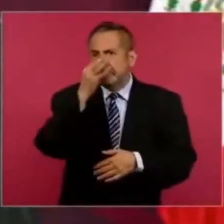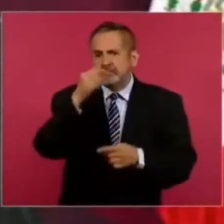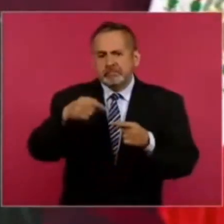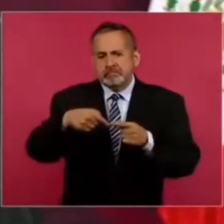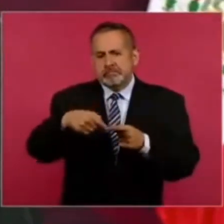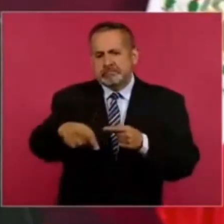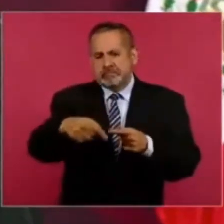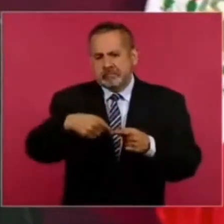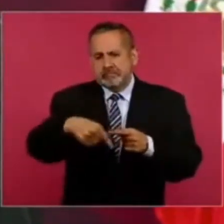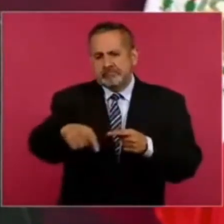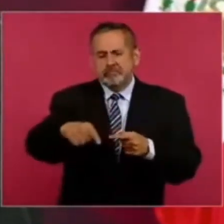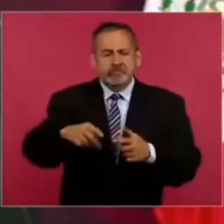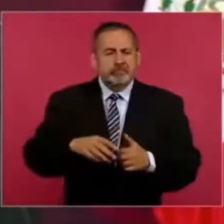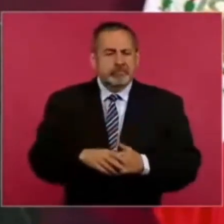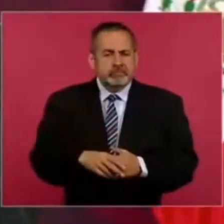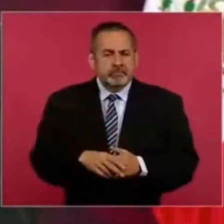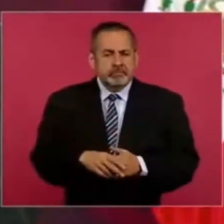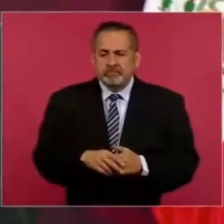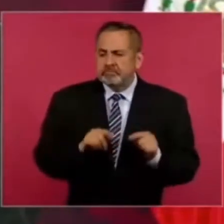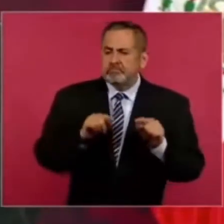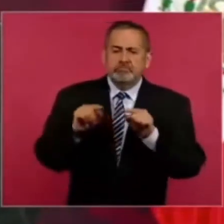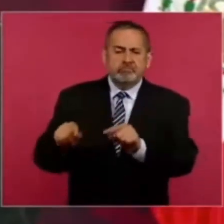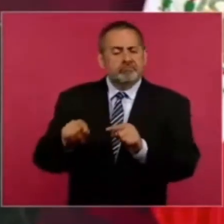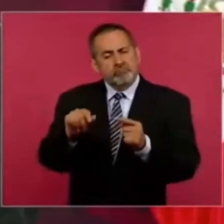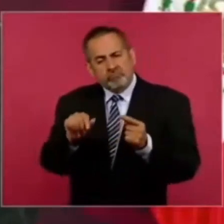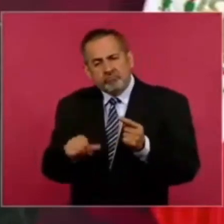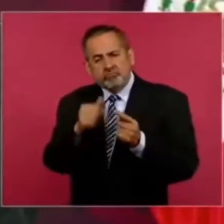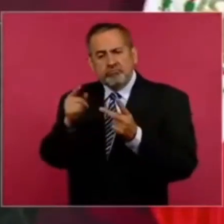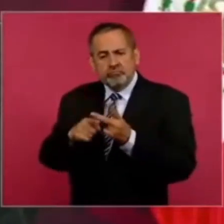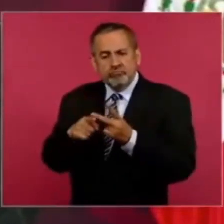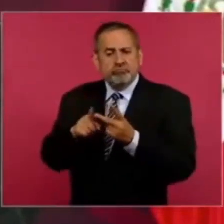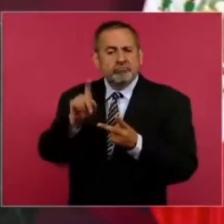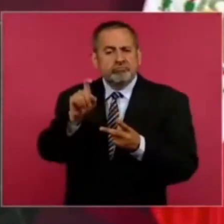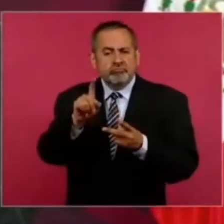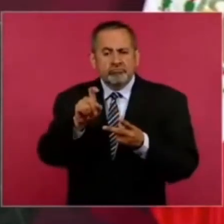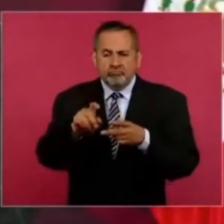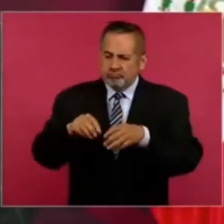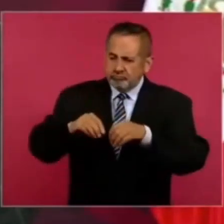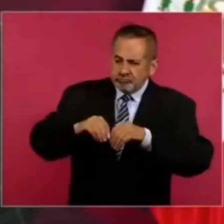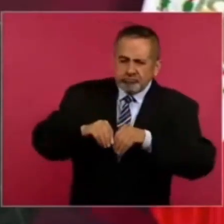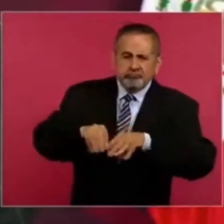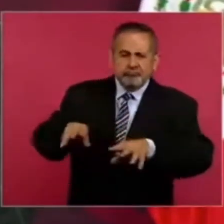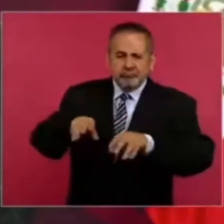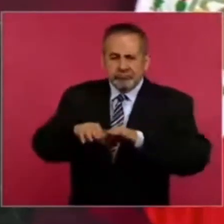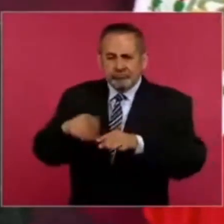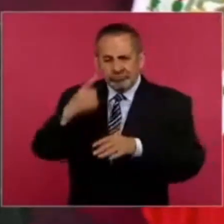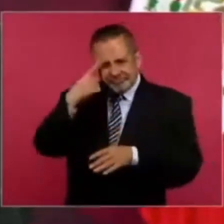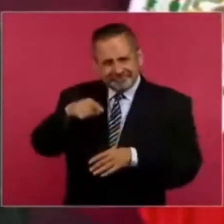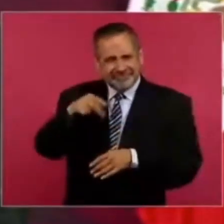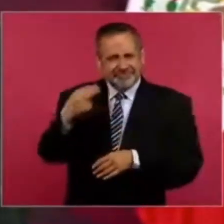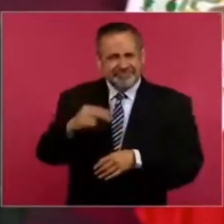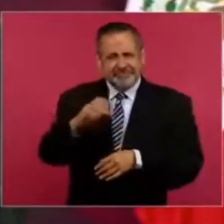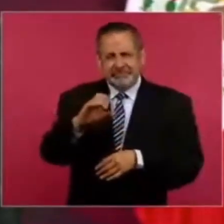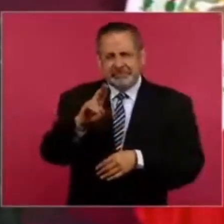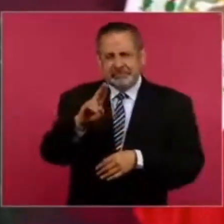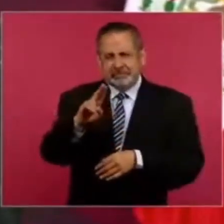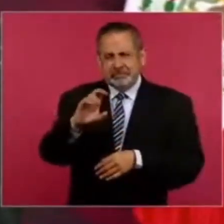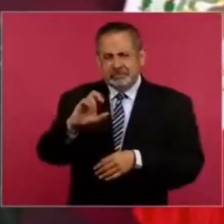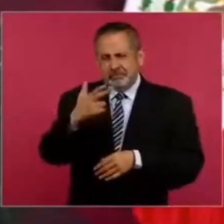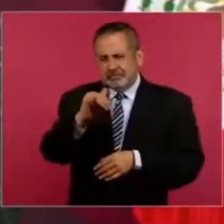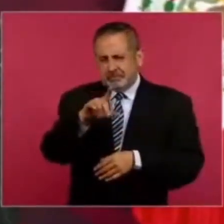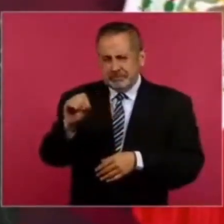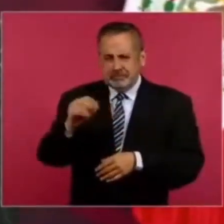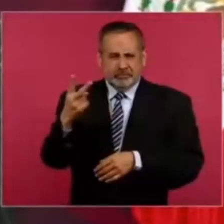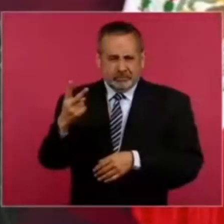a funcionar otra bomba para el Cuchillo 2. Ya